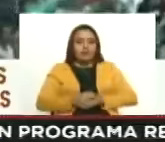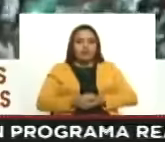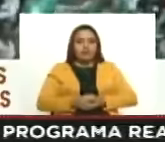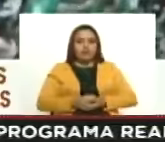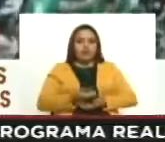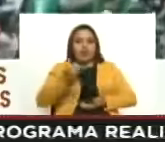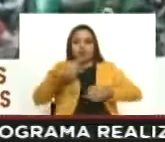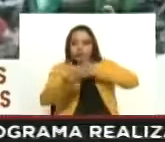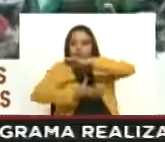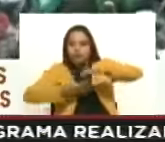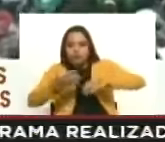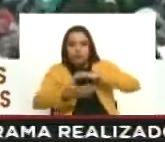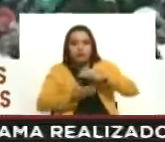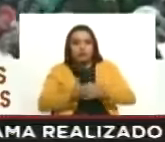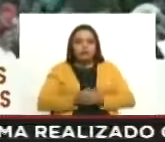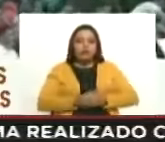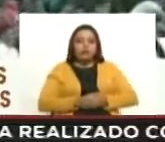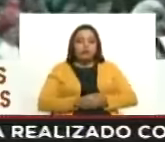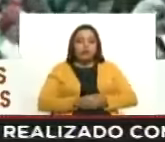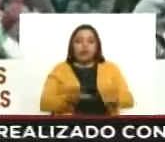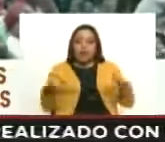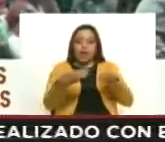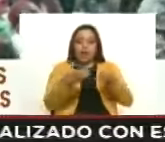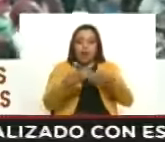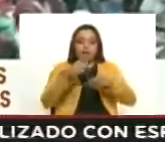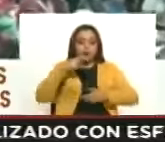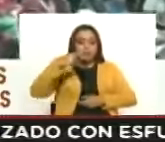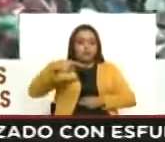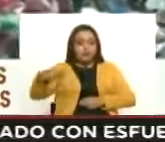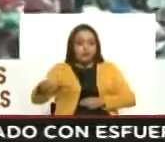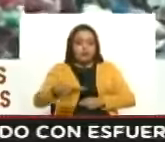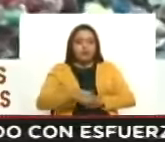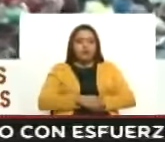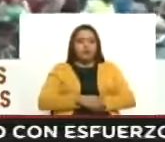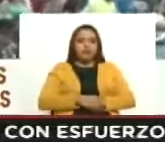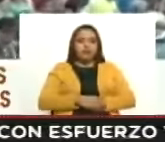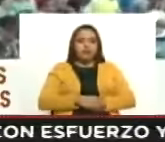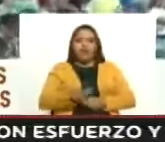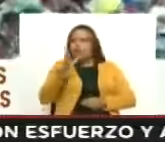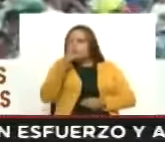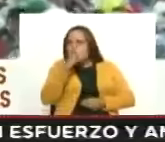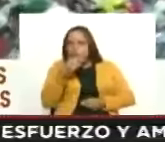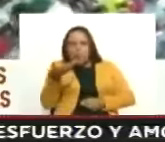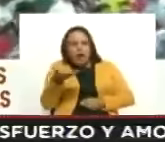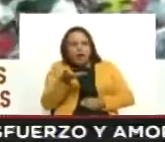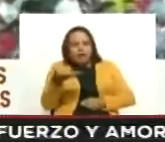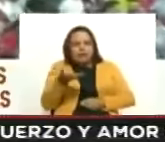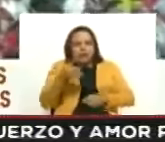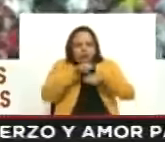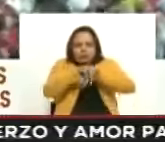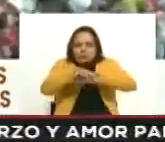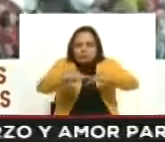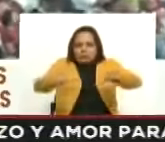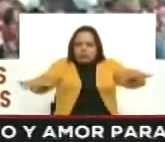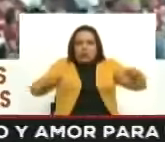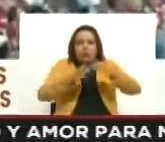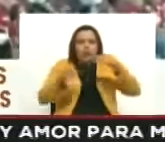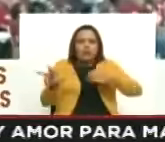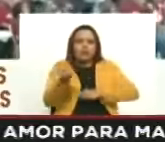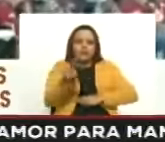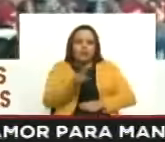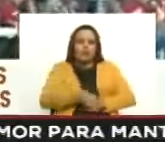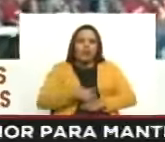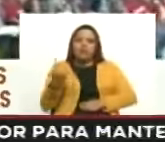problema en ese instante, que el partido no tenía cobertura en el territorio.